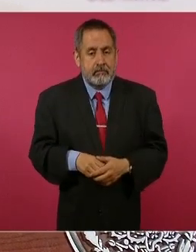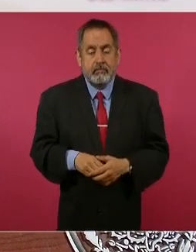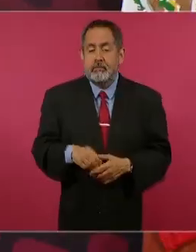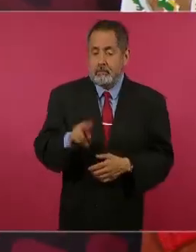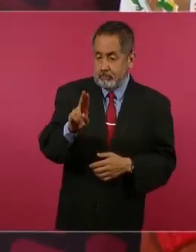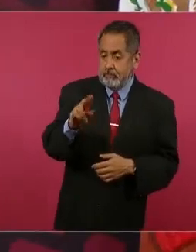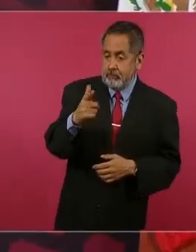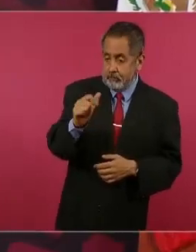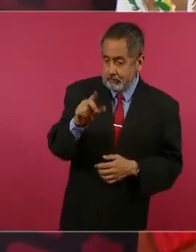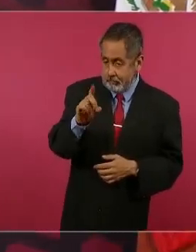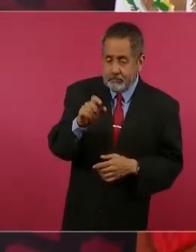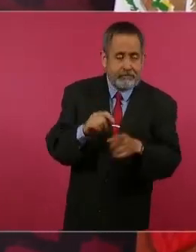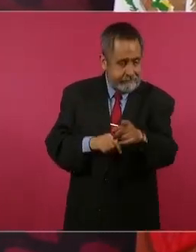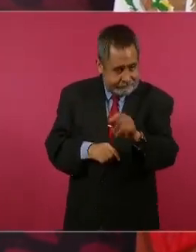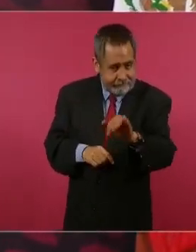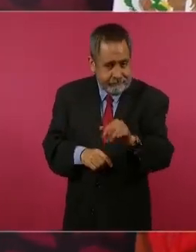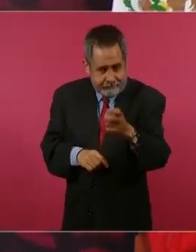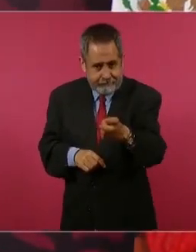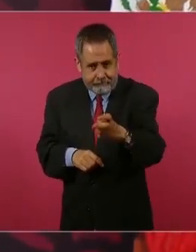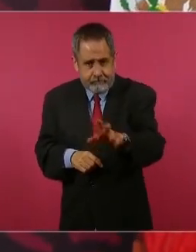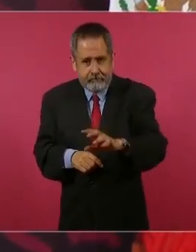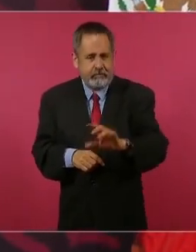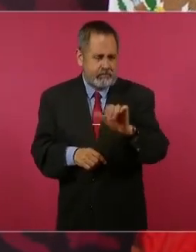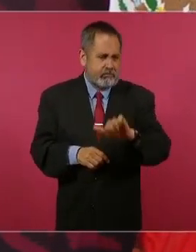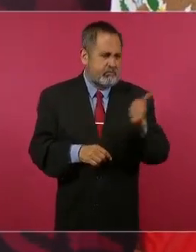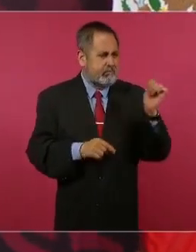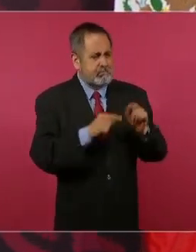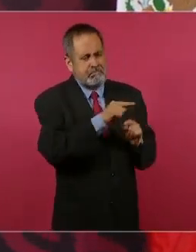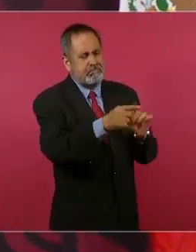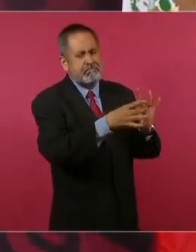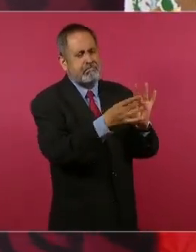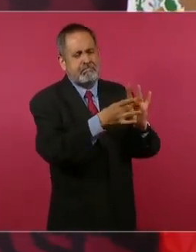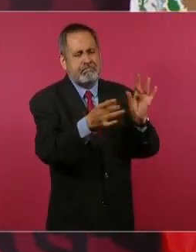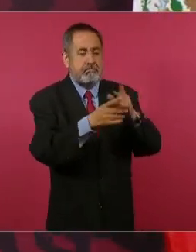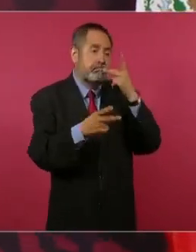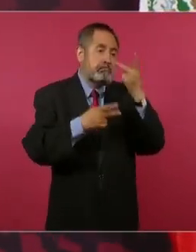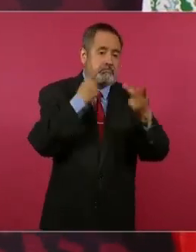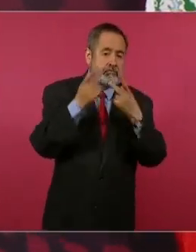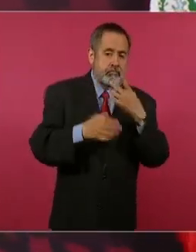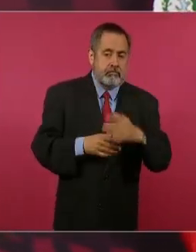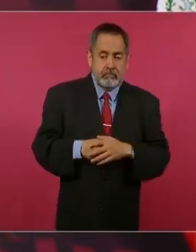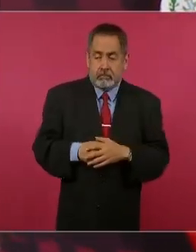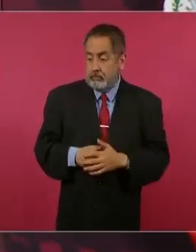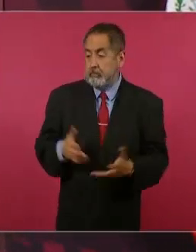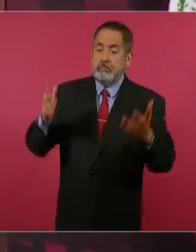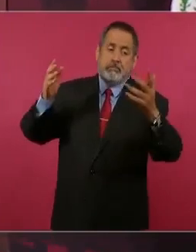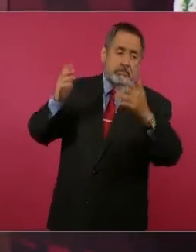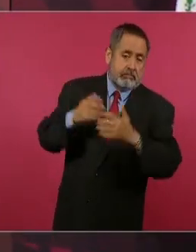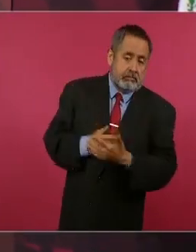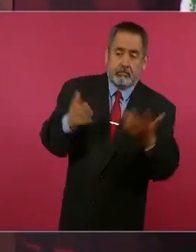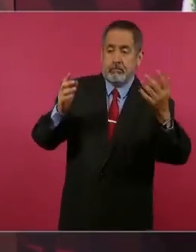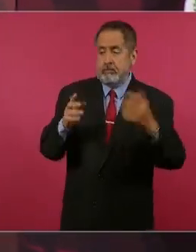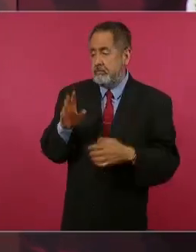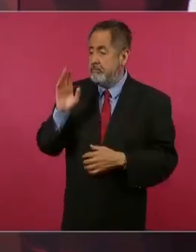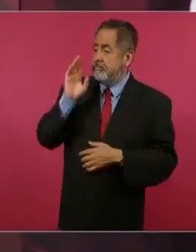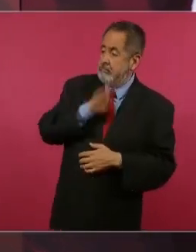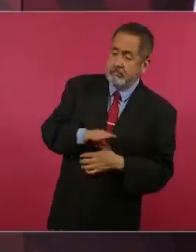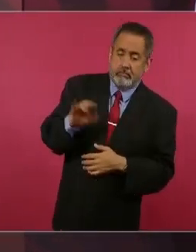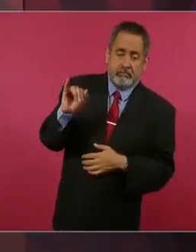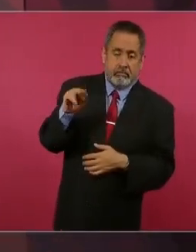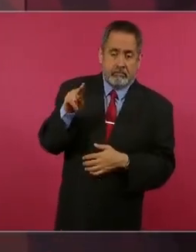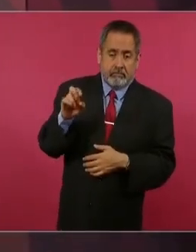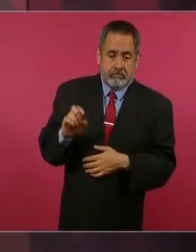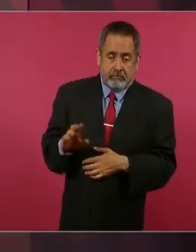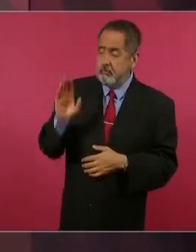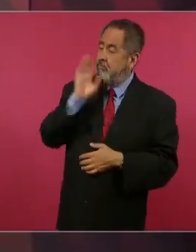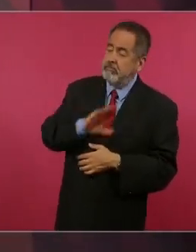hablando y otros también de que qué barbaridad el INE está muy mal